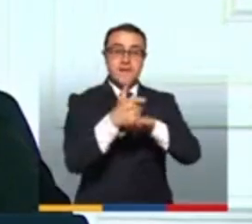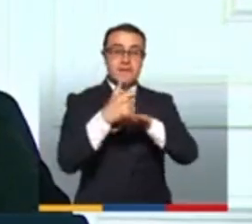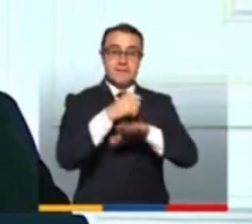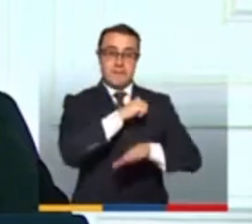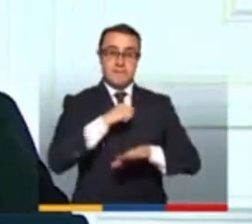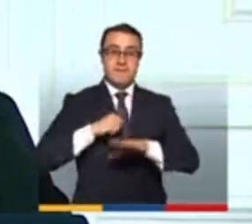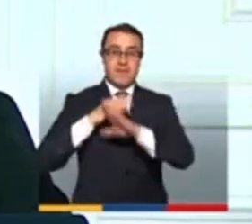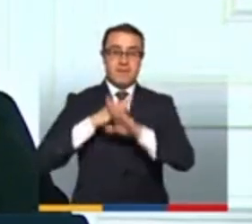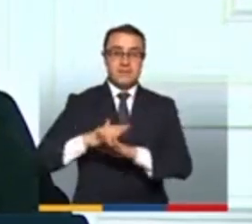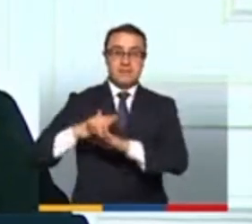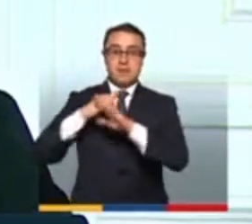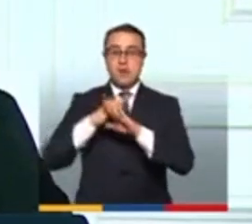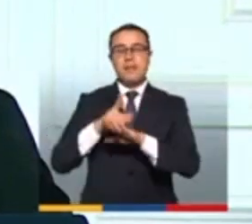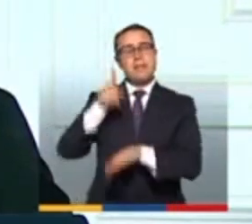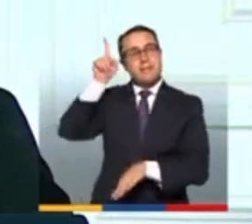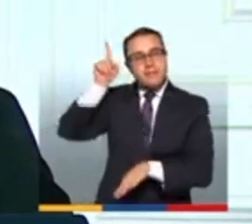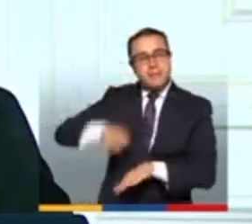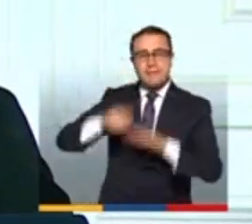Colombia.